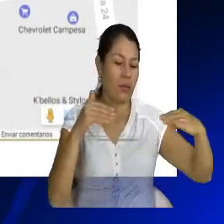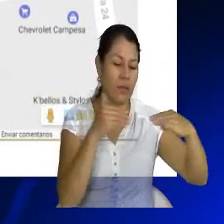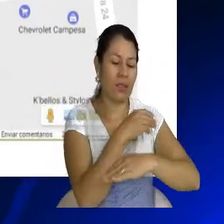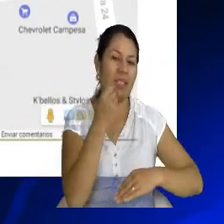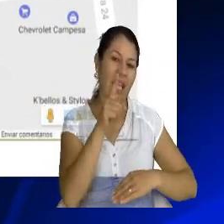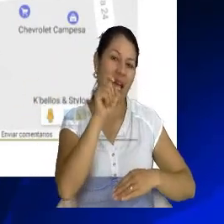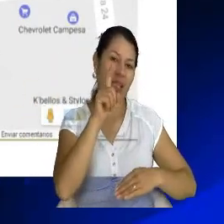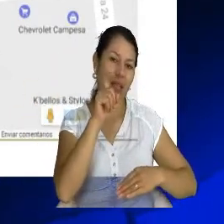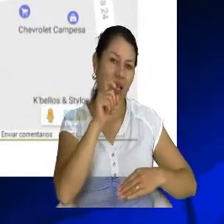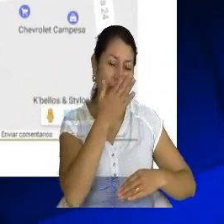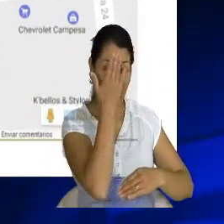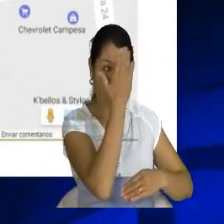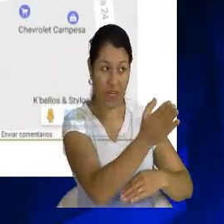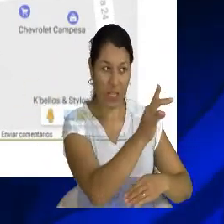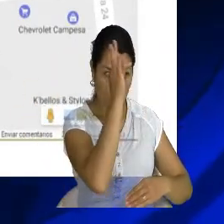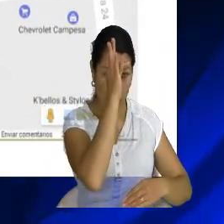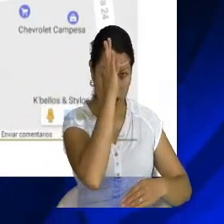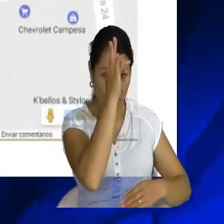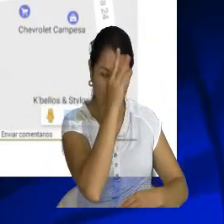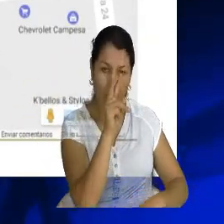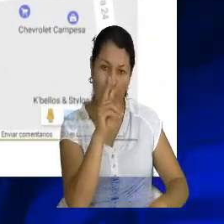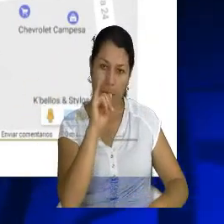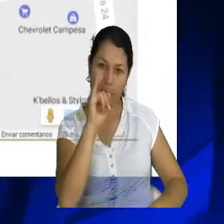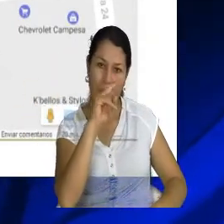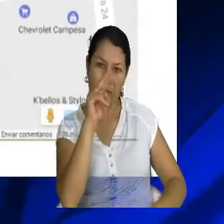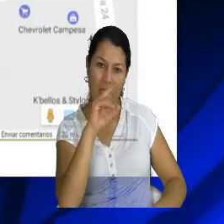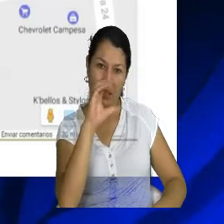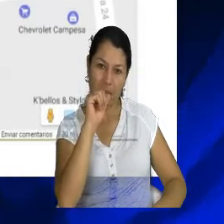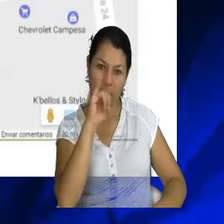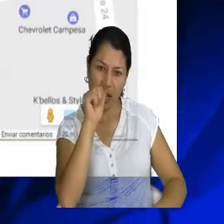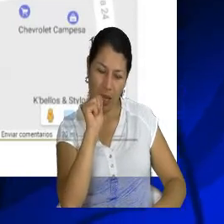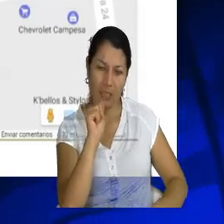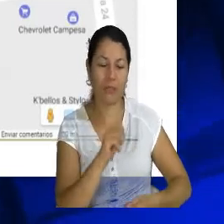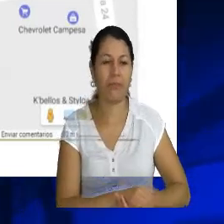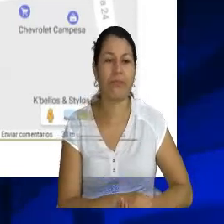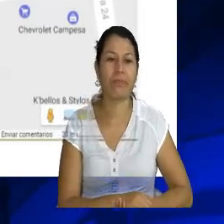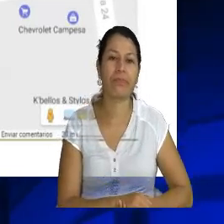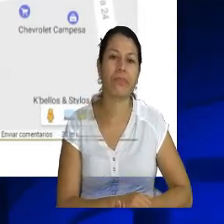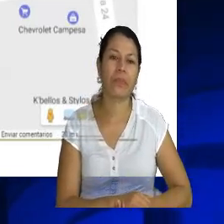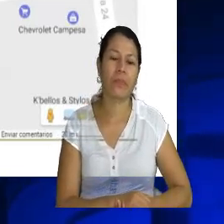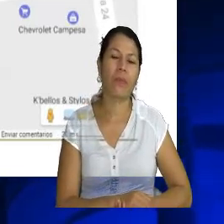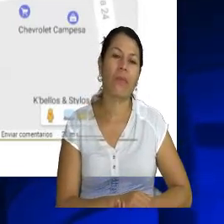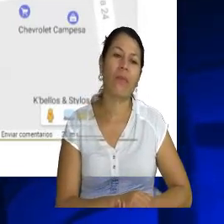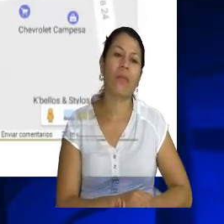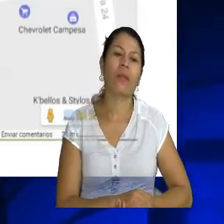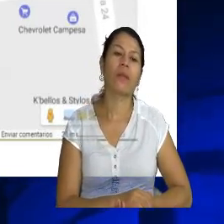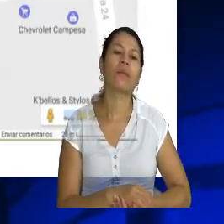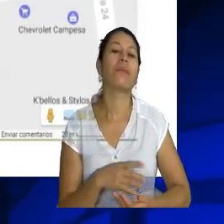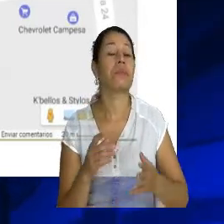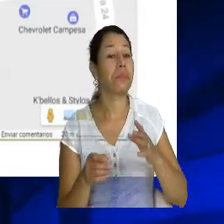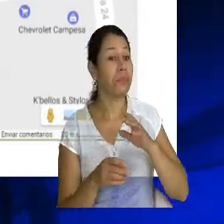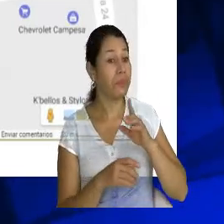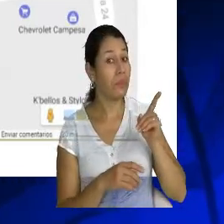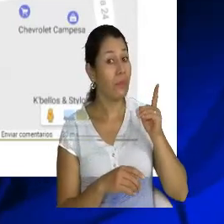16. Recorrido corto, ¿no? Pero no, 8 cuadras. Hay algo que alarga el desfile,